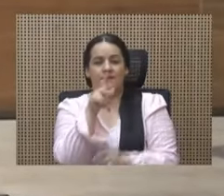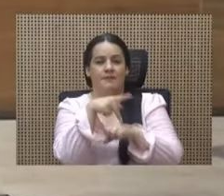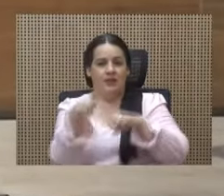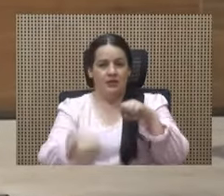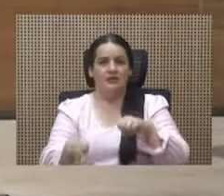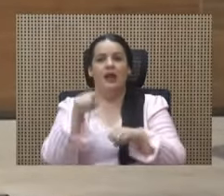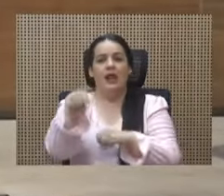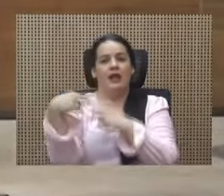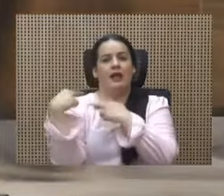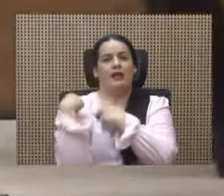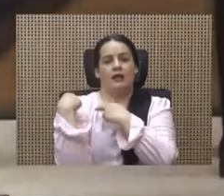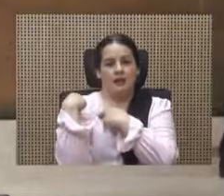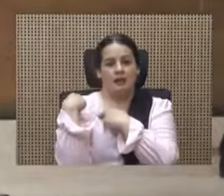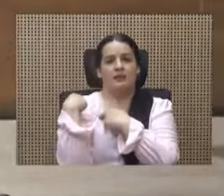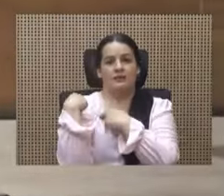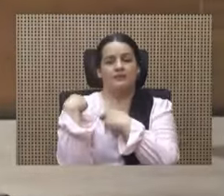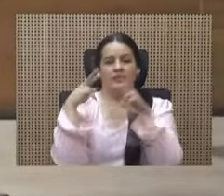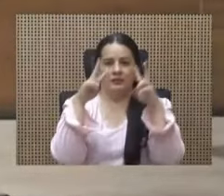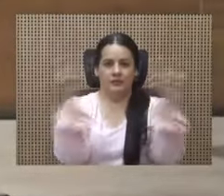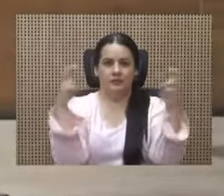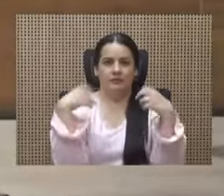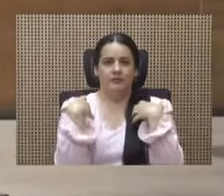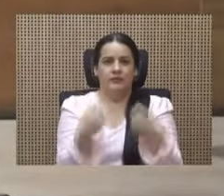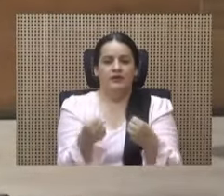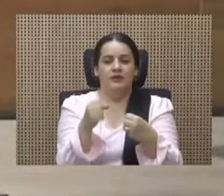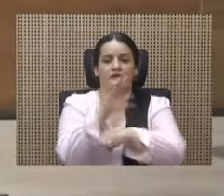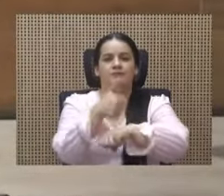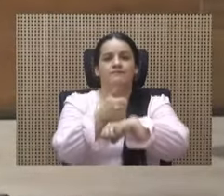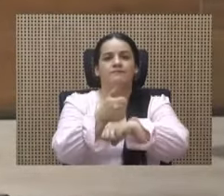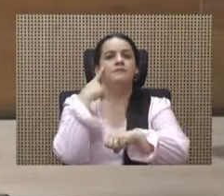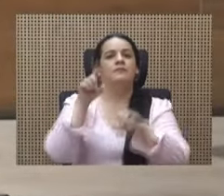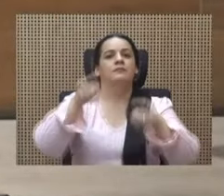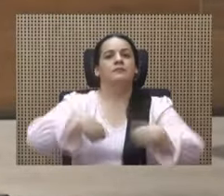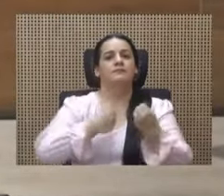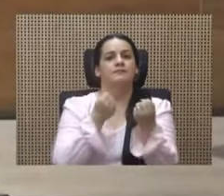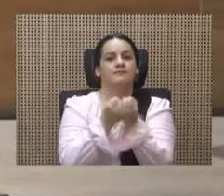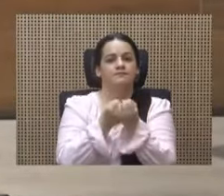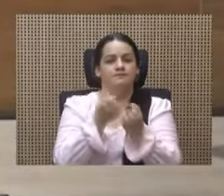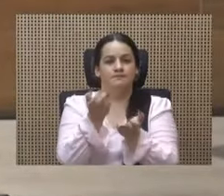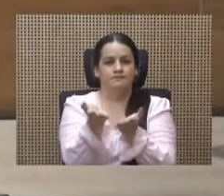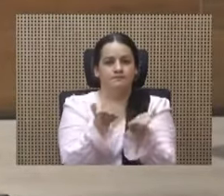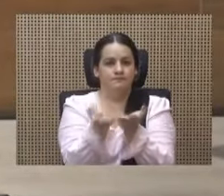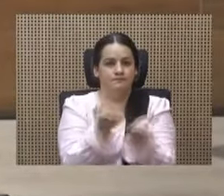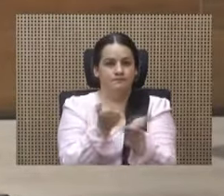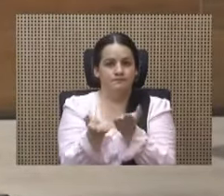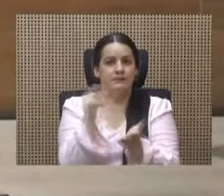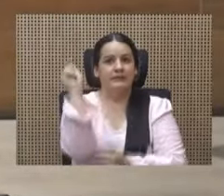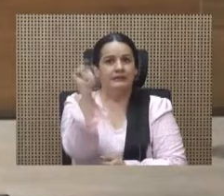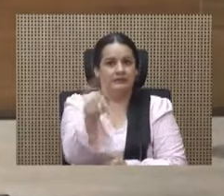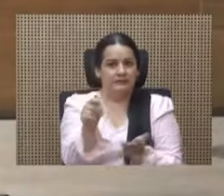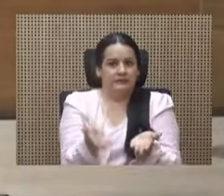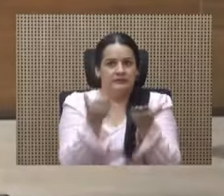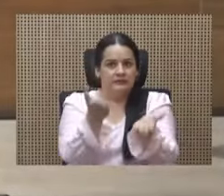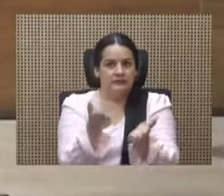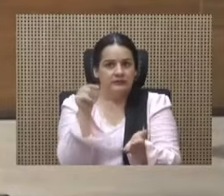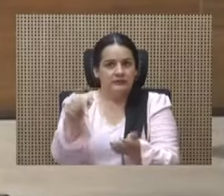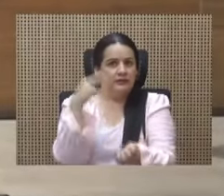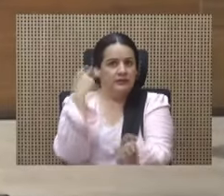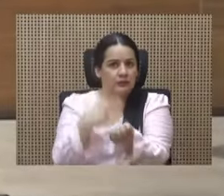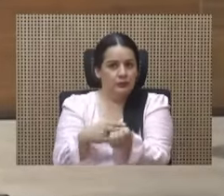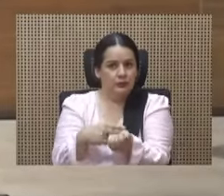de materia de salud, que se formó justamente para poder apoyar los servicios que, es que ahí se brindan del